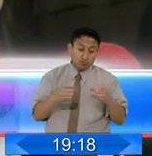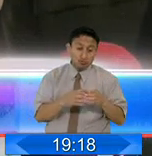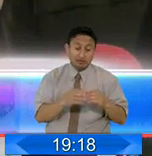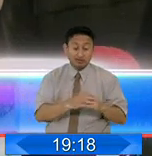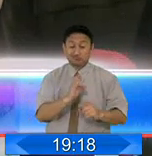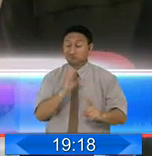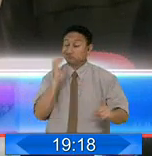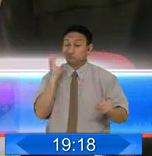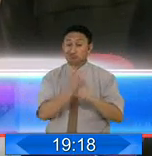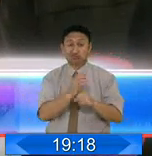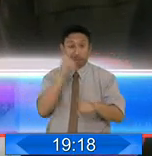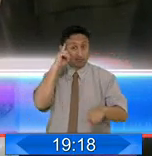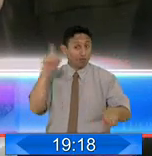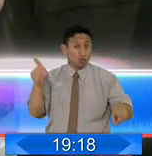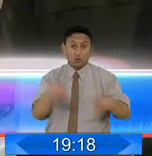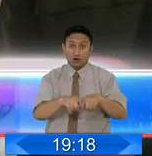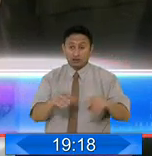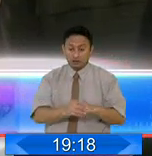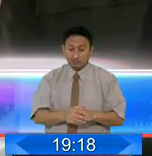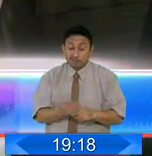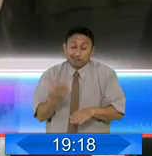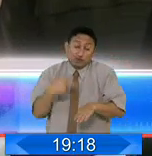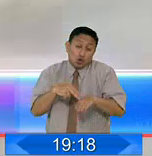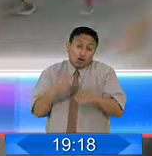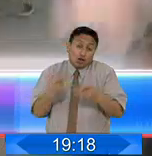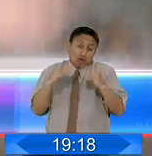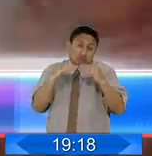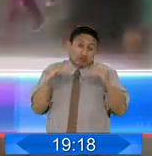frente a las medidas. Esto es lo normal en democracia.